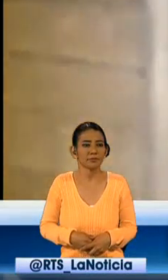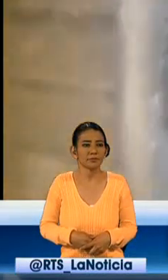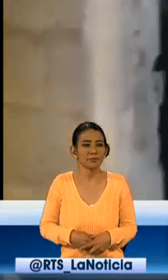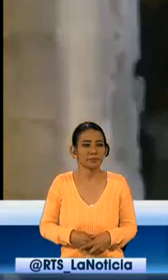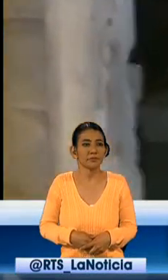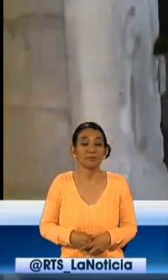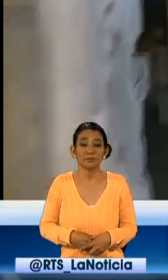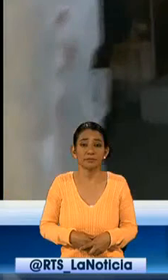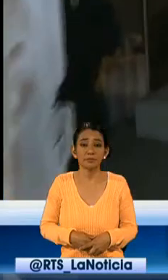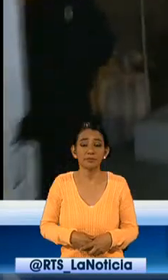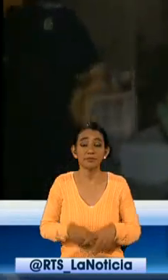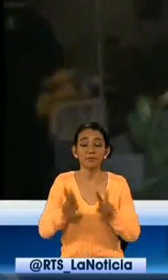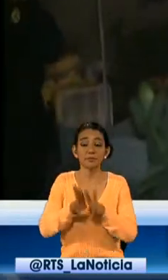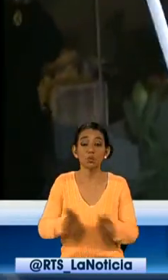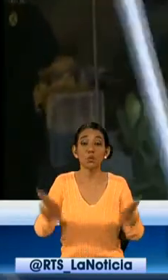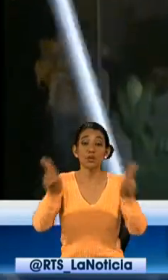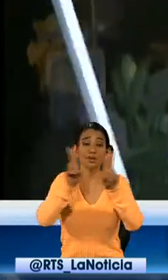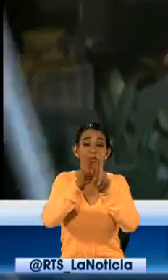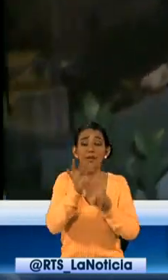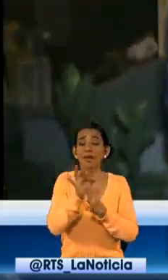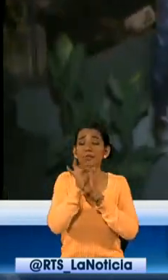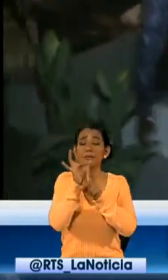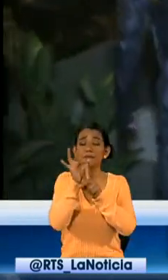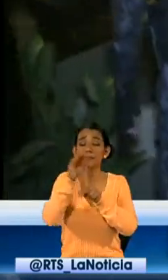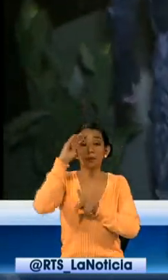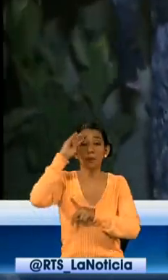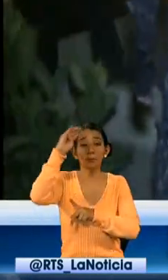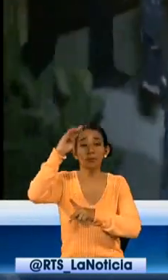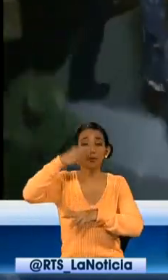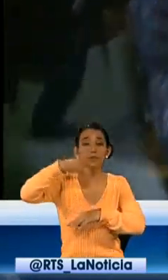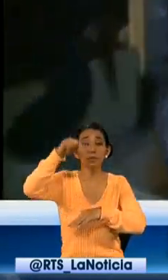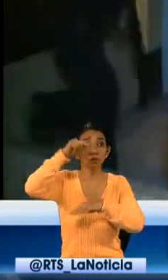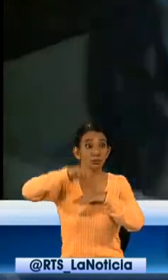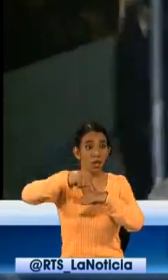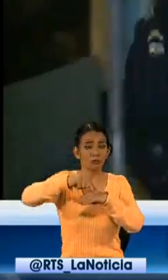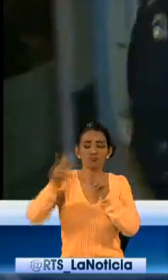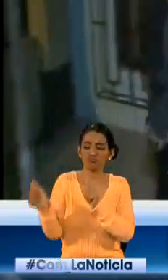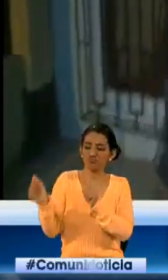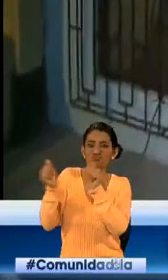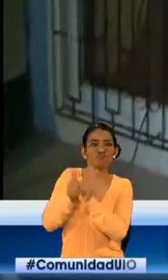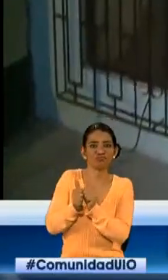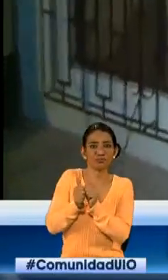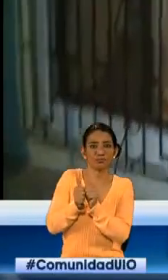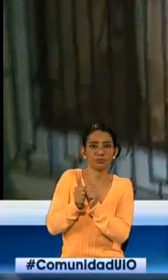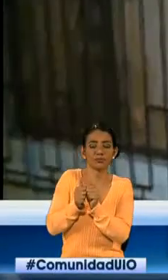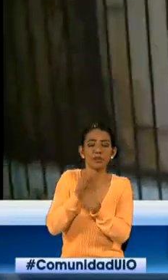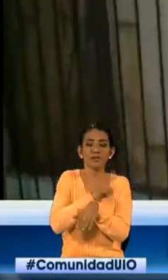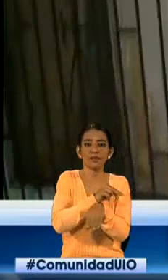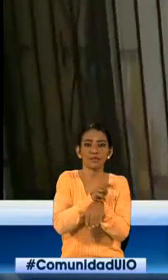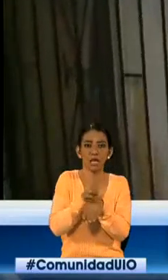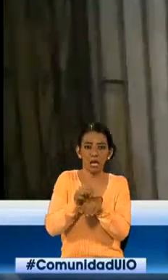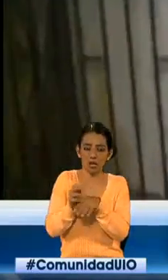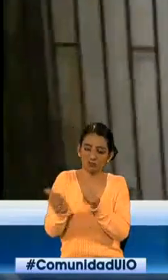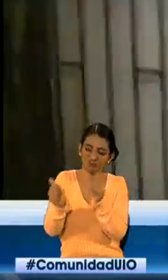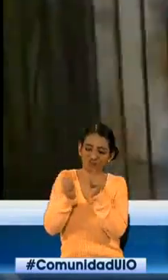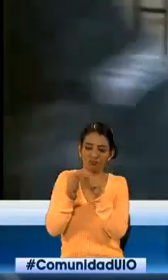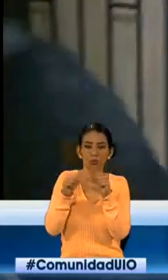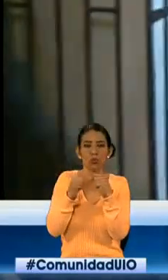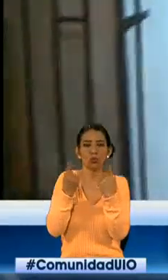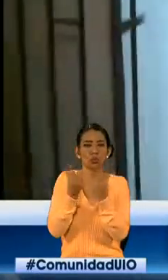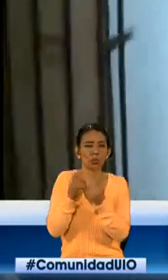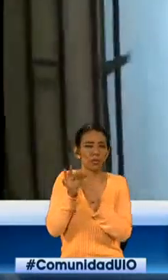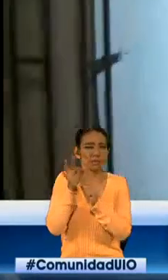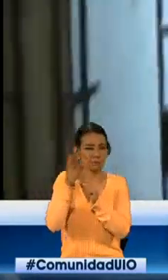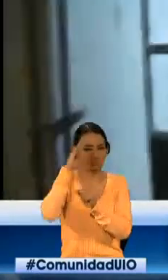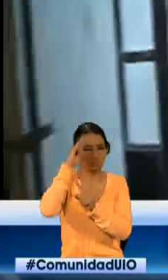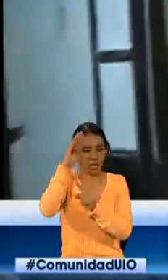Agentes de la Unidad de Inteligencia Antidelincuencial de la Policía Nacional, en coordinación con Fiscalía y apoyados por los grupos Élite, GOE